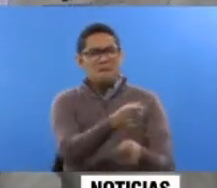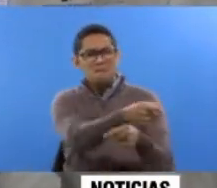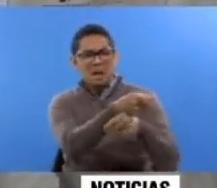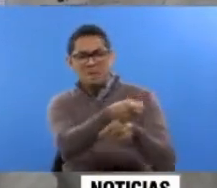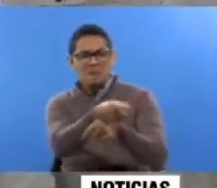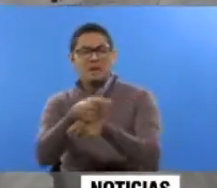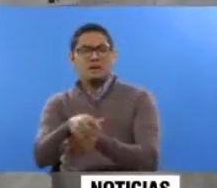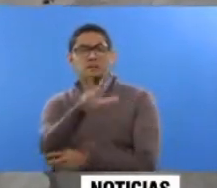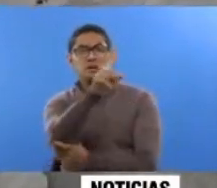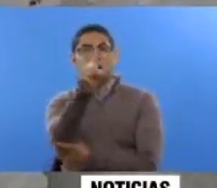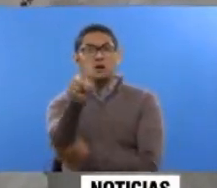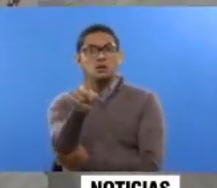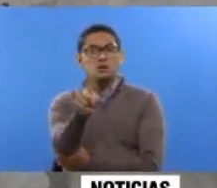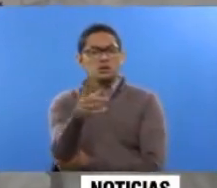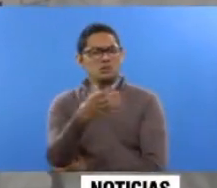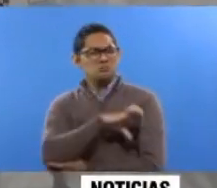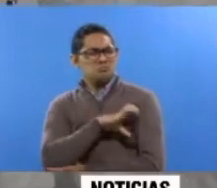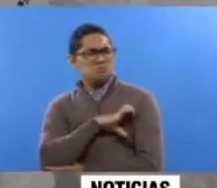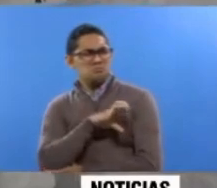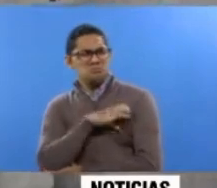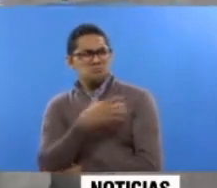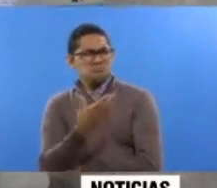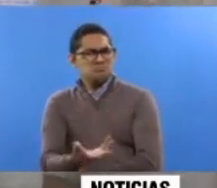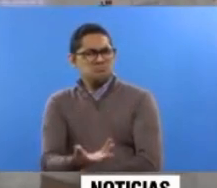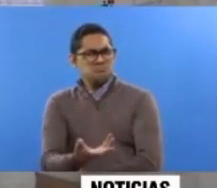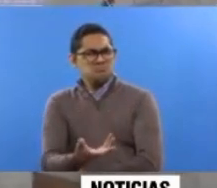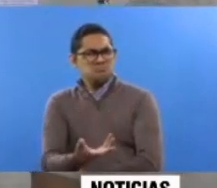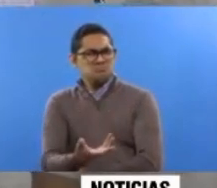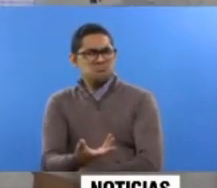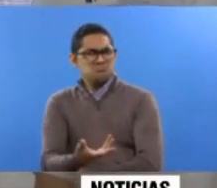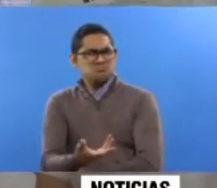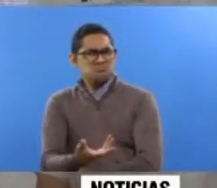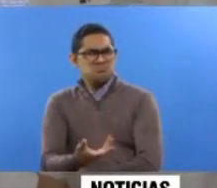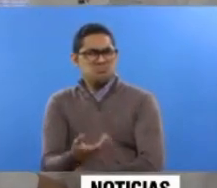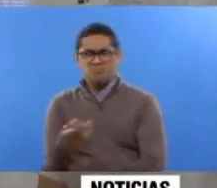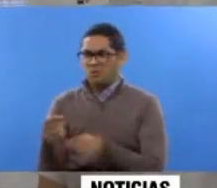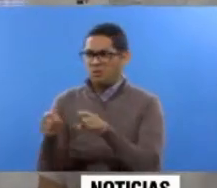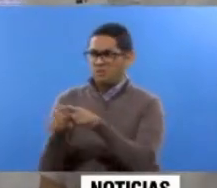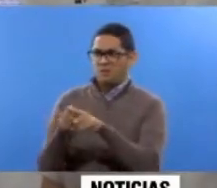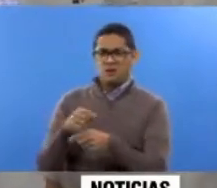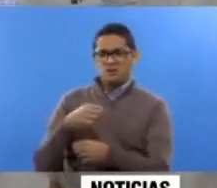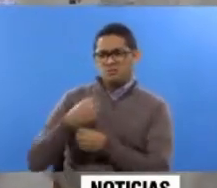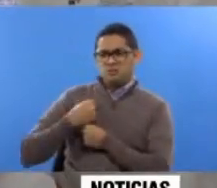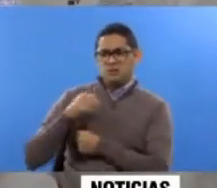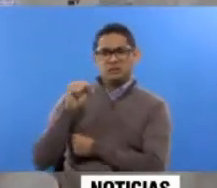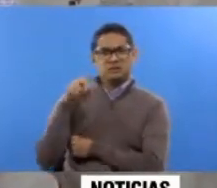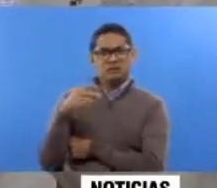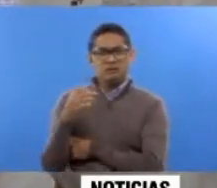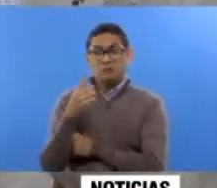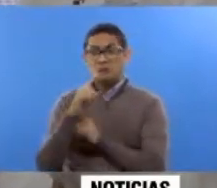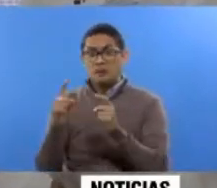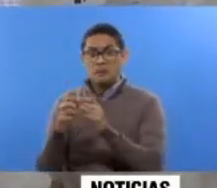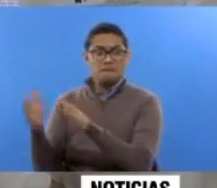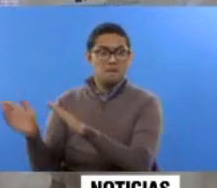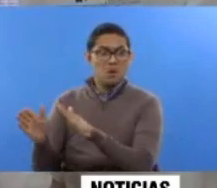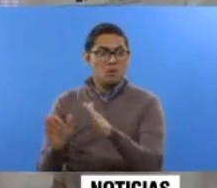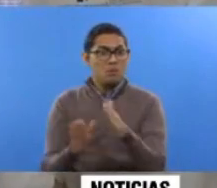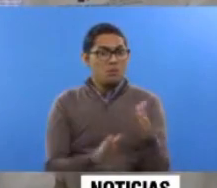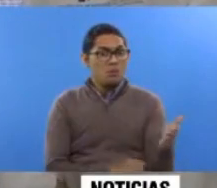212. ¿Dónde están las unidades policiales ya que están siendo reforzadas por Senafrón, Senam? Pero ¿a dónde vamos a llegar? Repite,